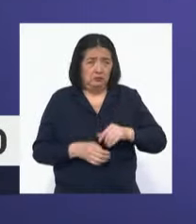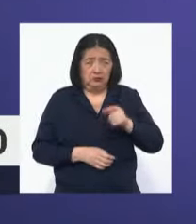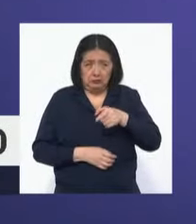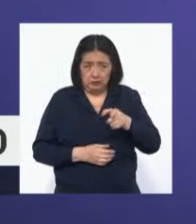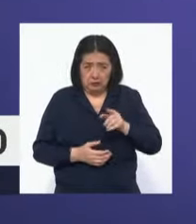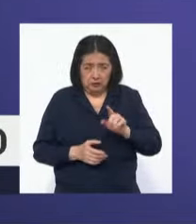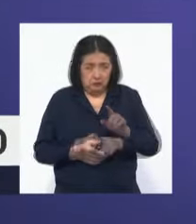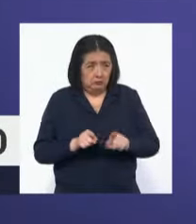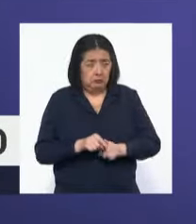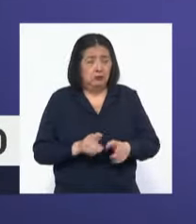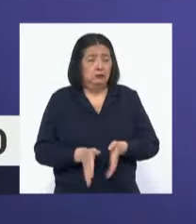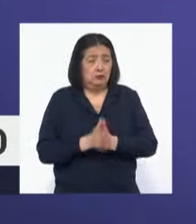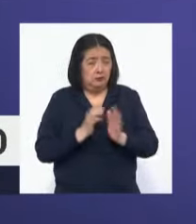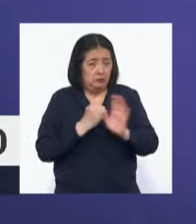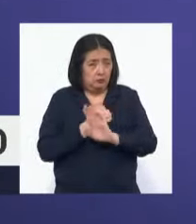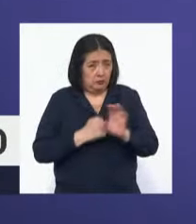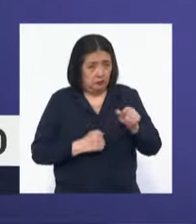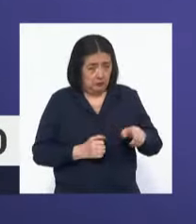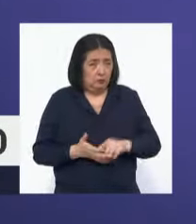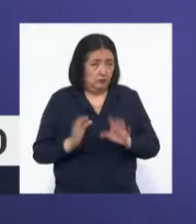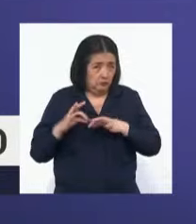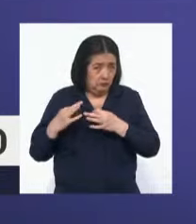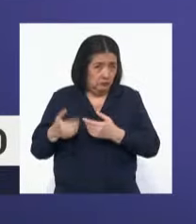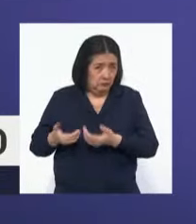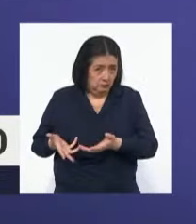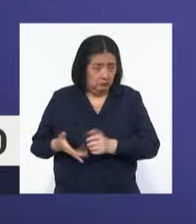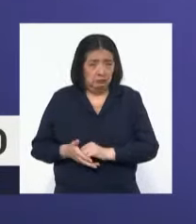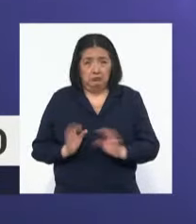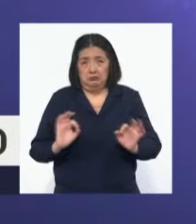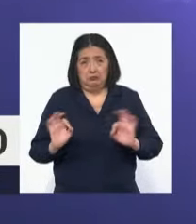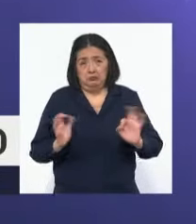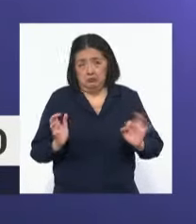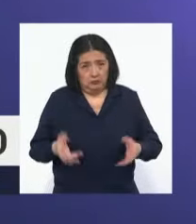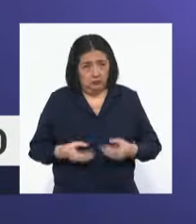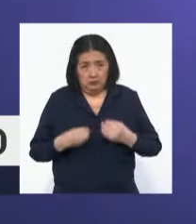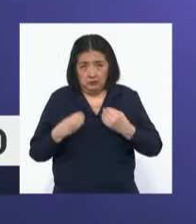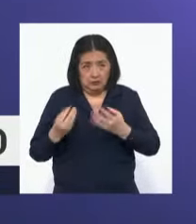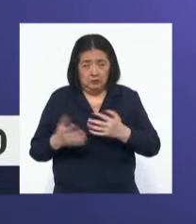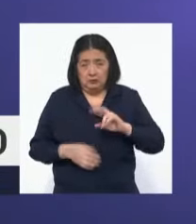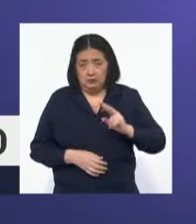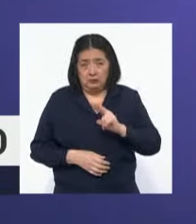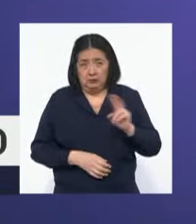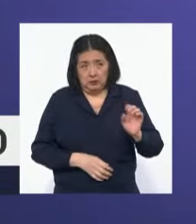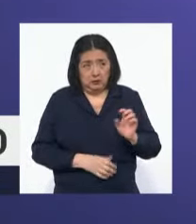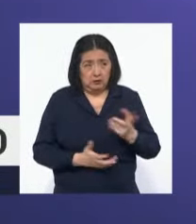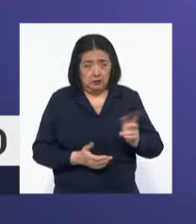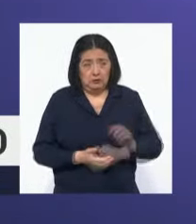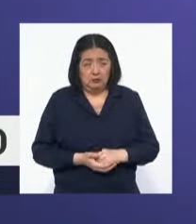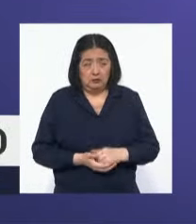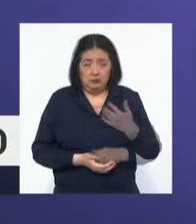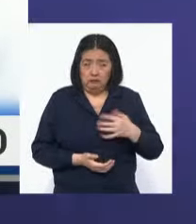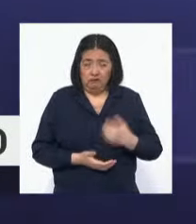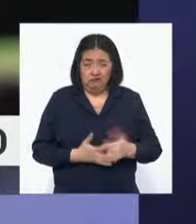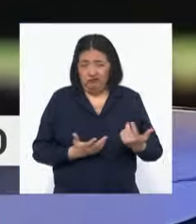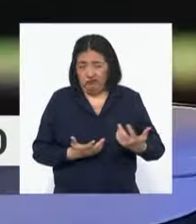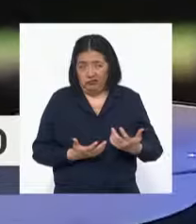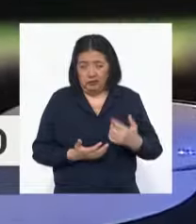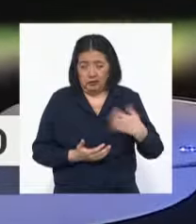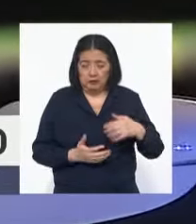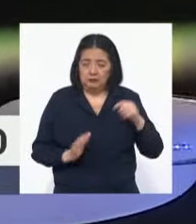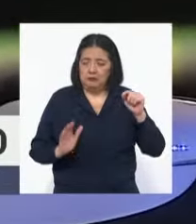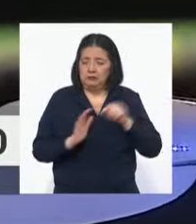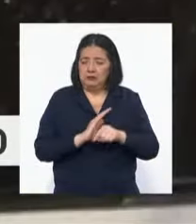las medidas de protección que alguna vez pidió para él y su familia no se le fueron concedidas en el 2020. El nivel de violencia en este